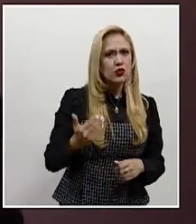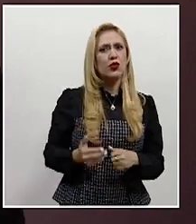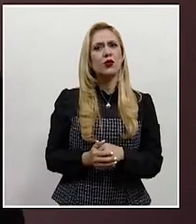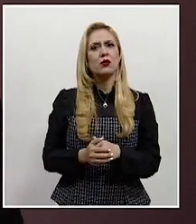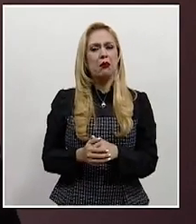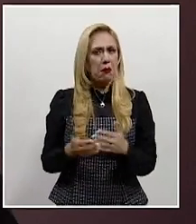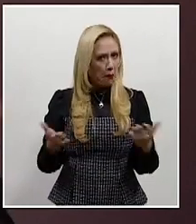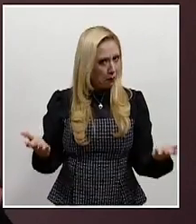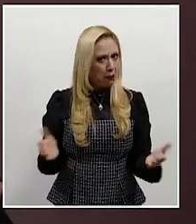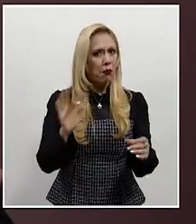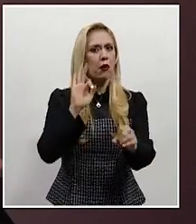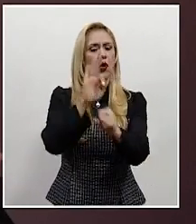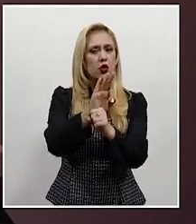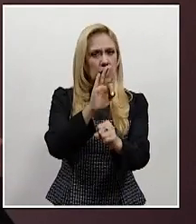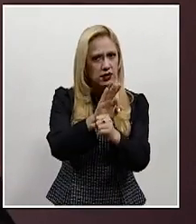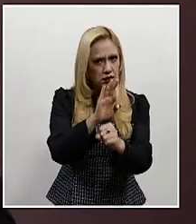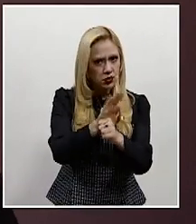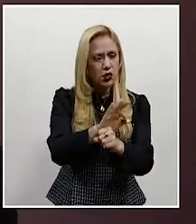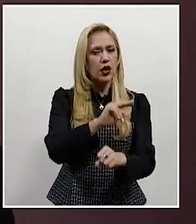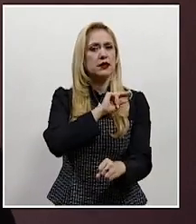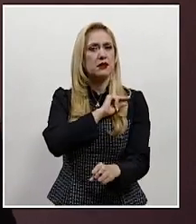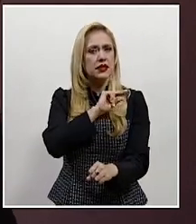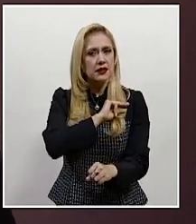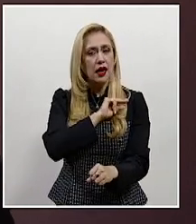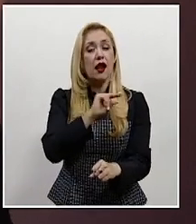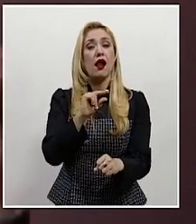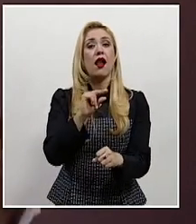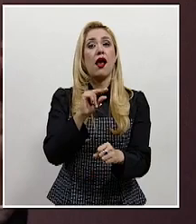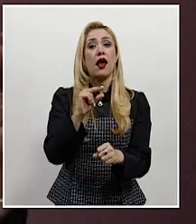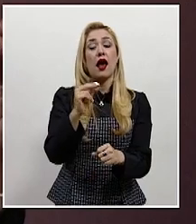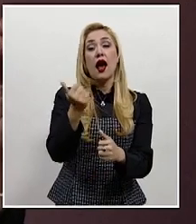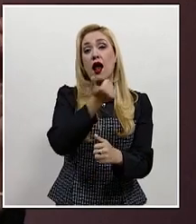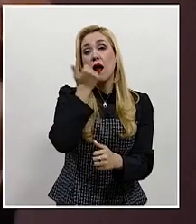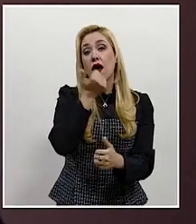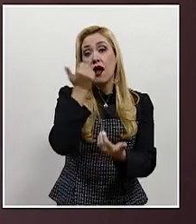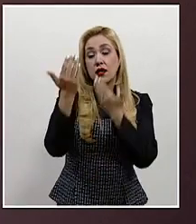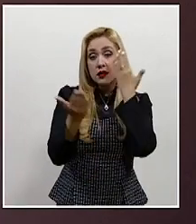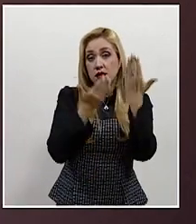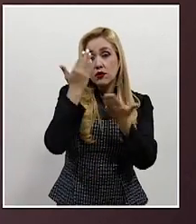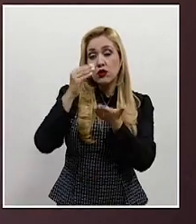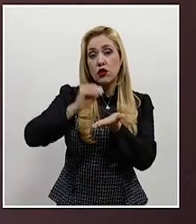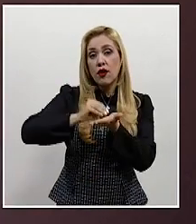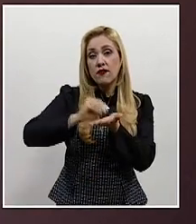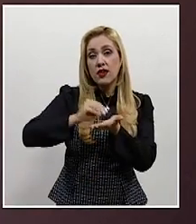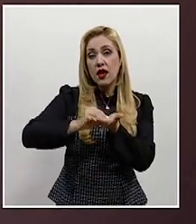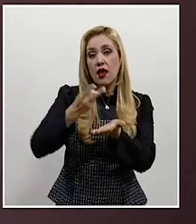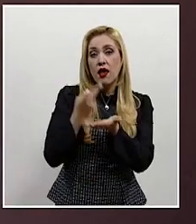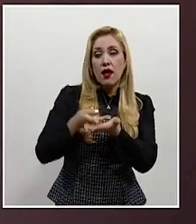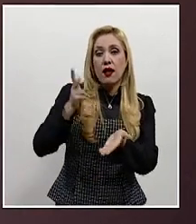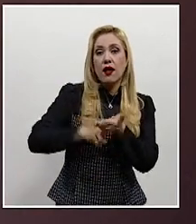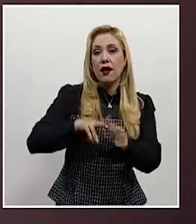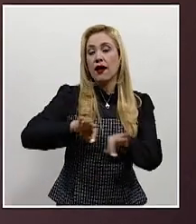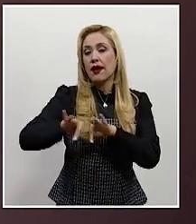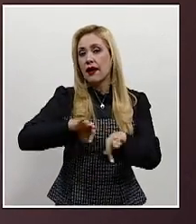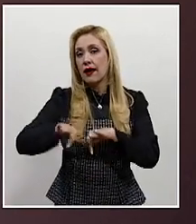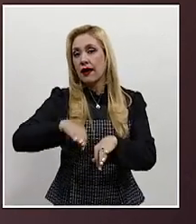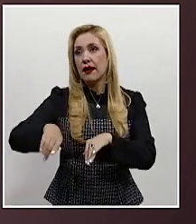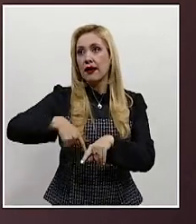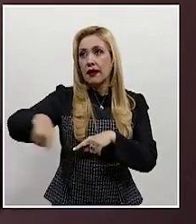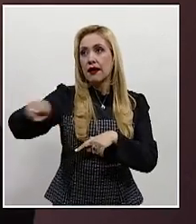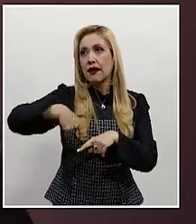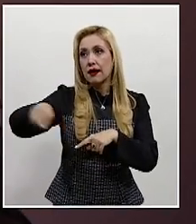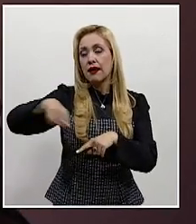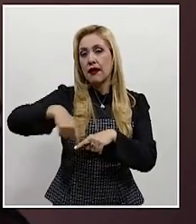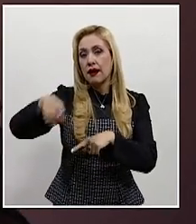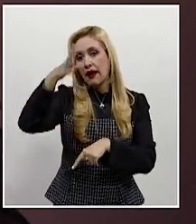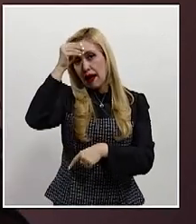Les da una protección especial a las a los estudiantes que acuden de manera preliminar a hacer